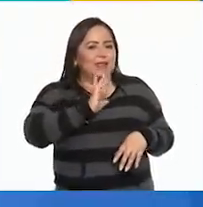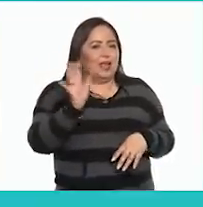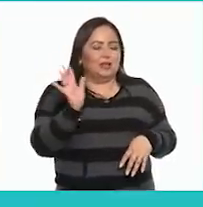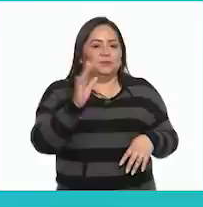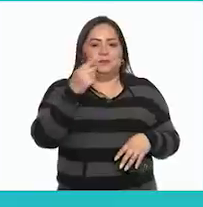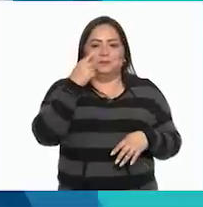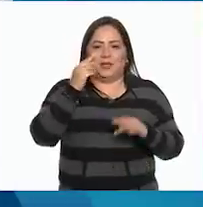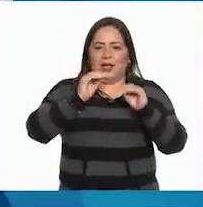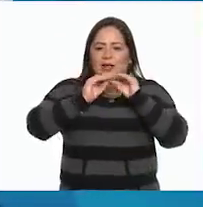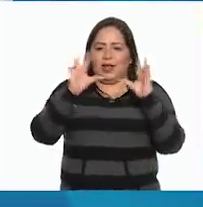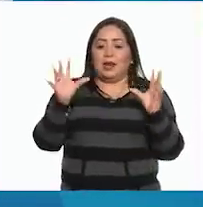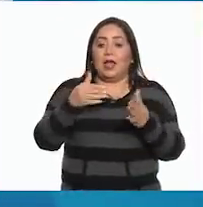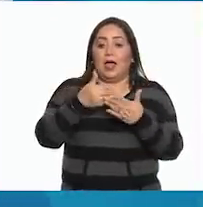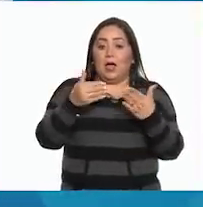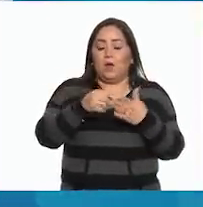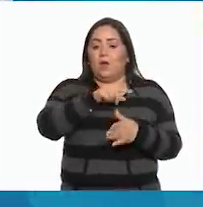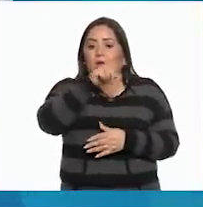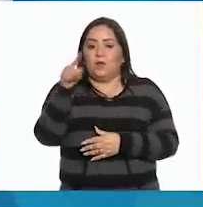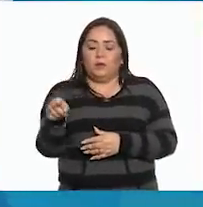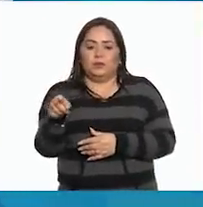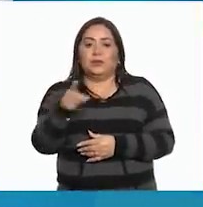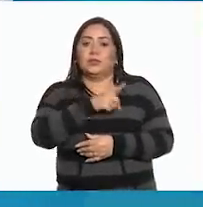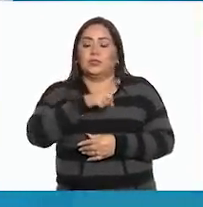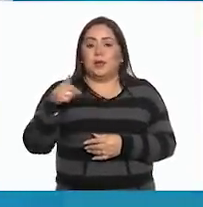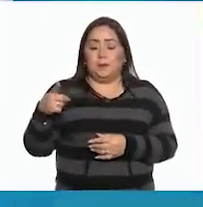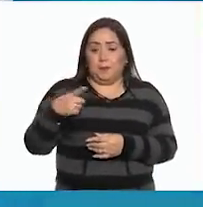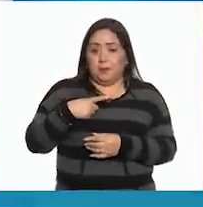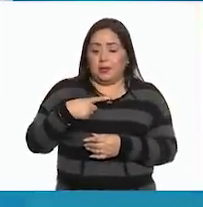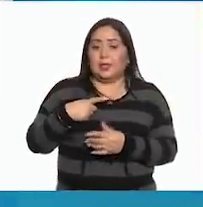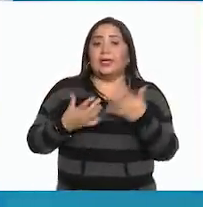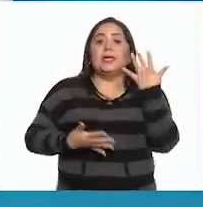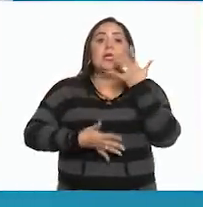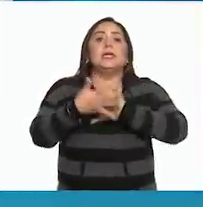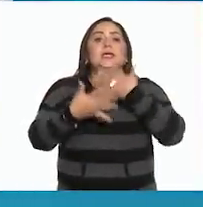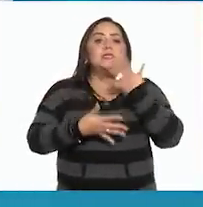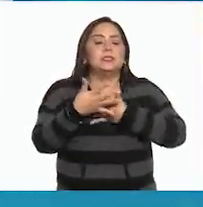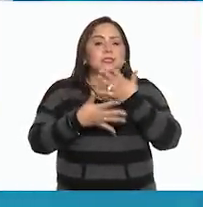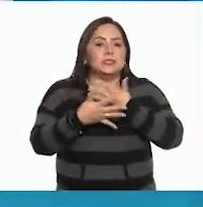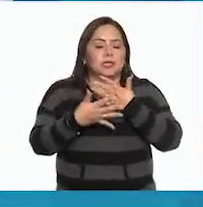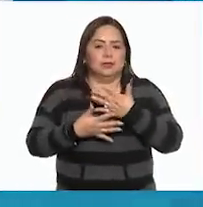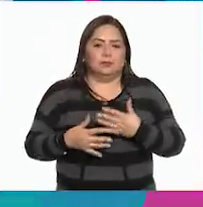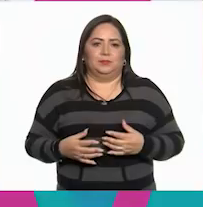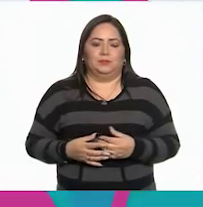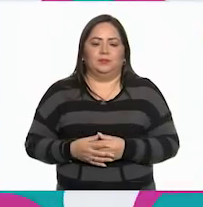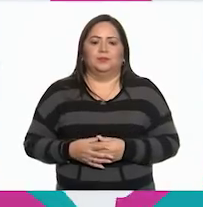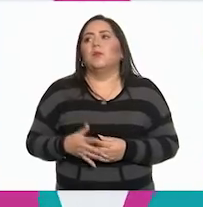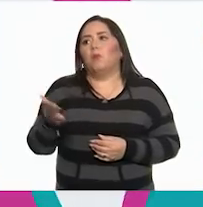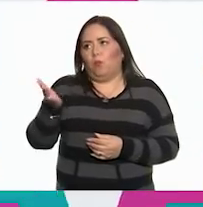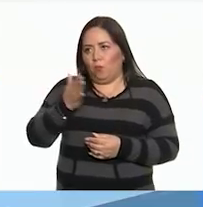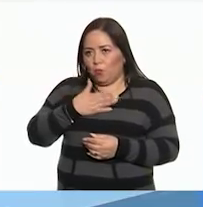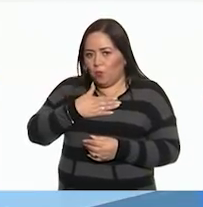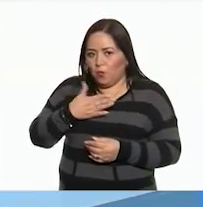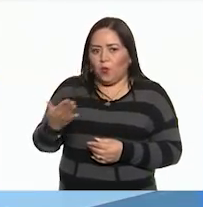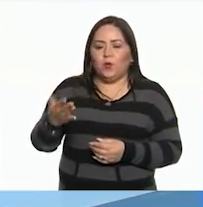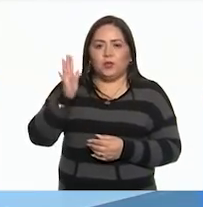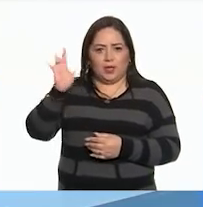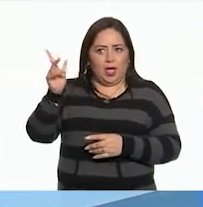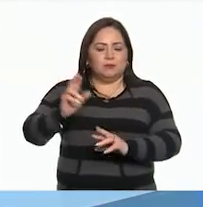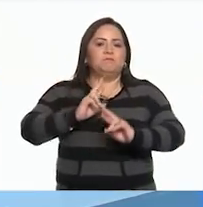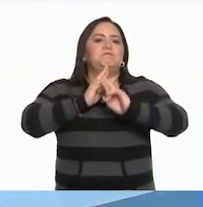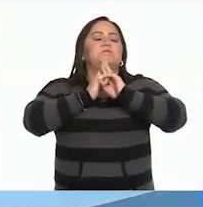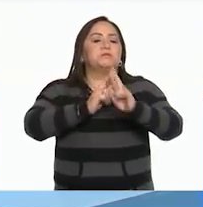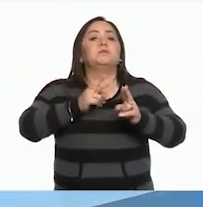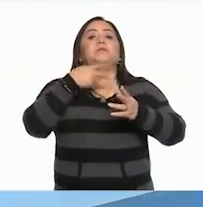quedó mucho más claro. La siguiente figura deberá tener 15 círculos. Bueno, ya diste la